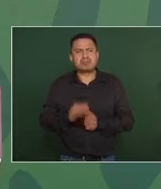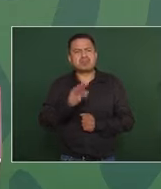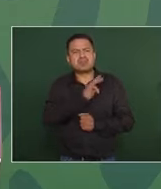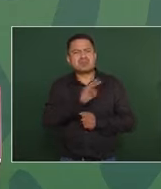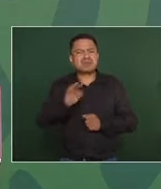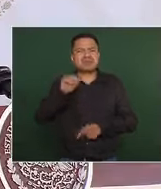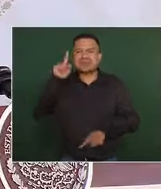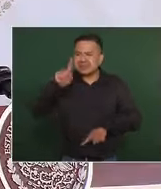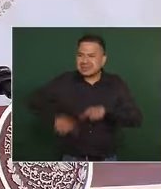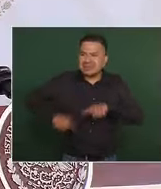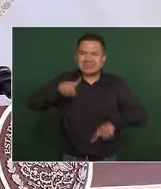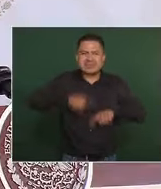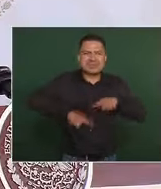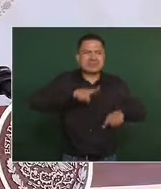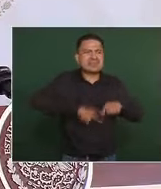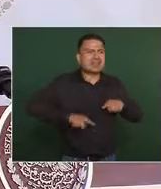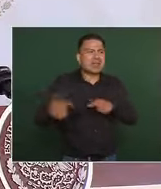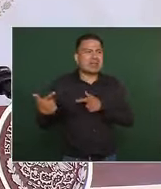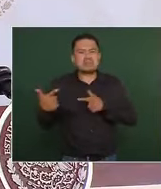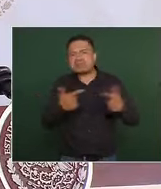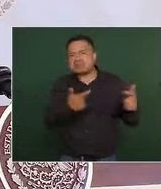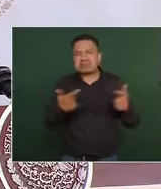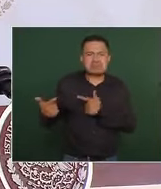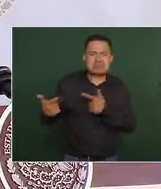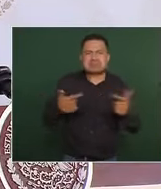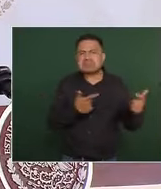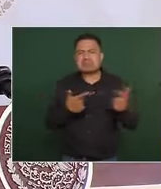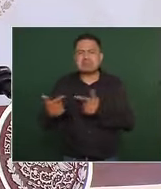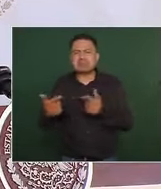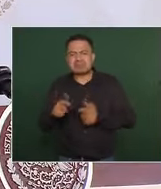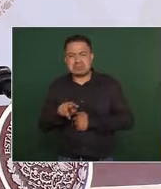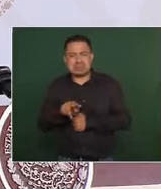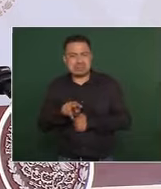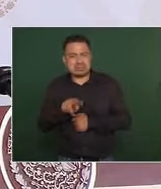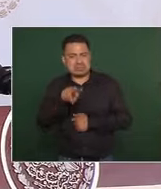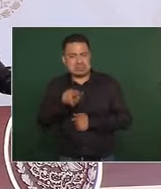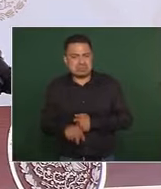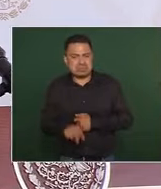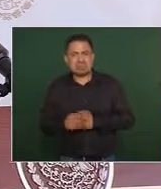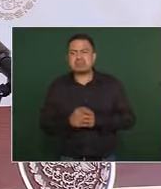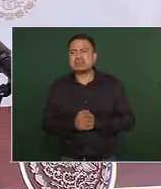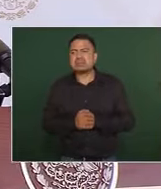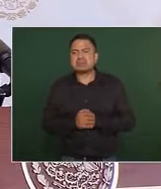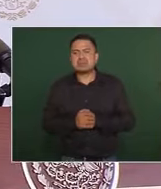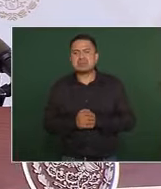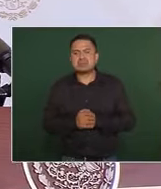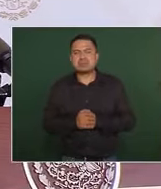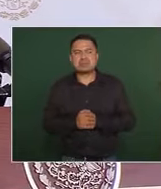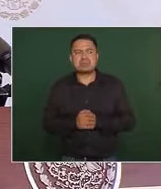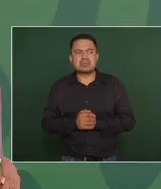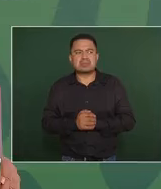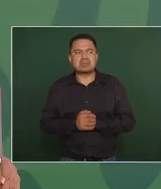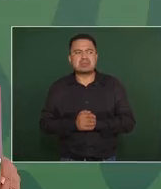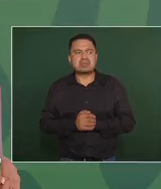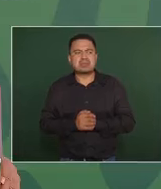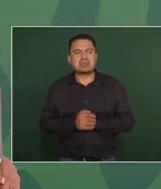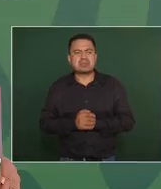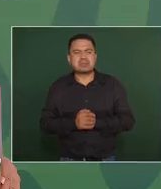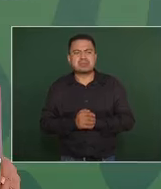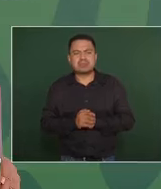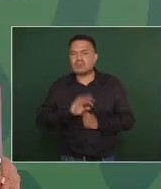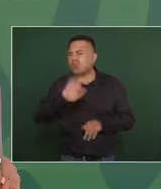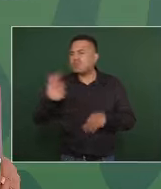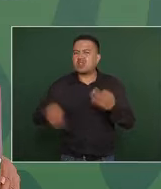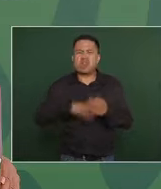combata el flagelo de la violencia. La verdad es que toda